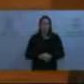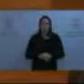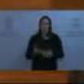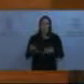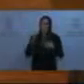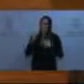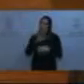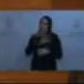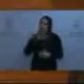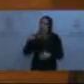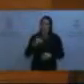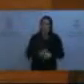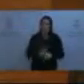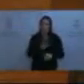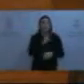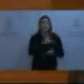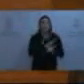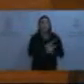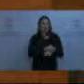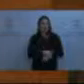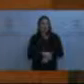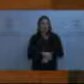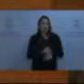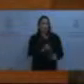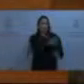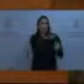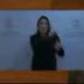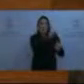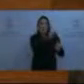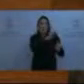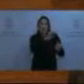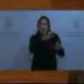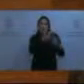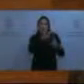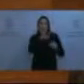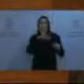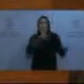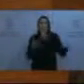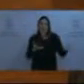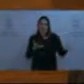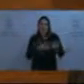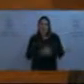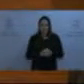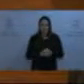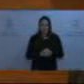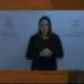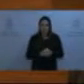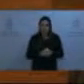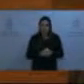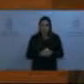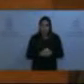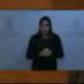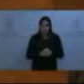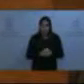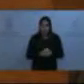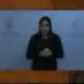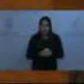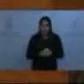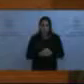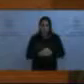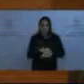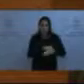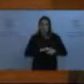Gracias, señor presidente. Señor consejero, la pregunta que le formulamos desde el Grupo Parlamentario Popular es ¿por qué las nuevas bases de concesión